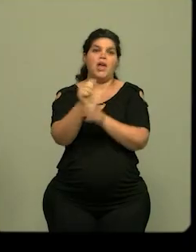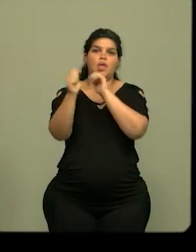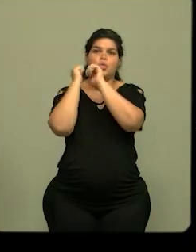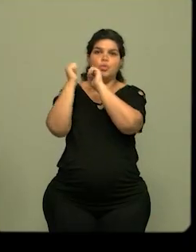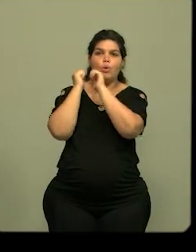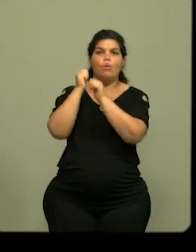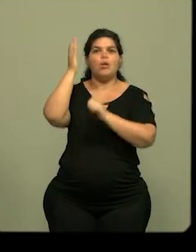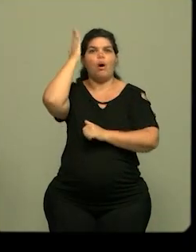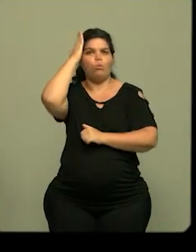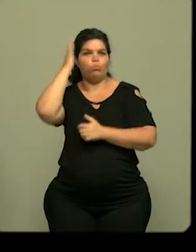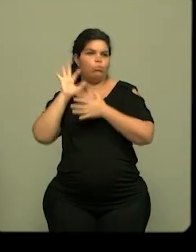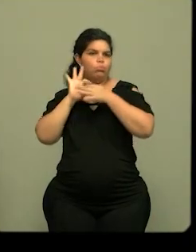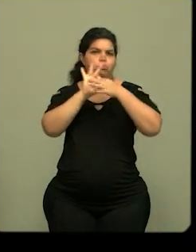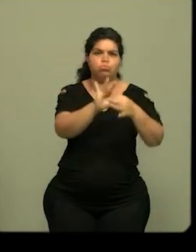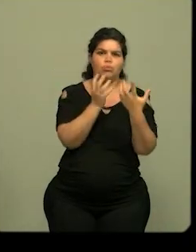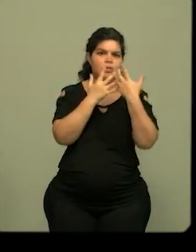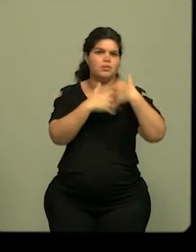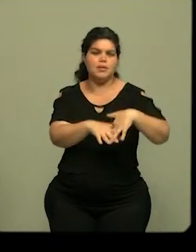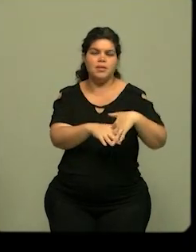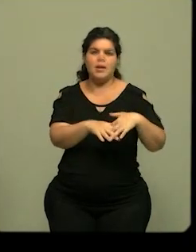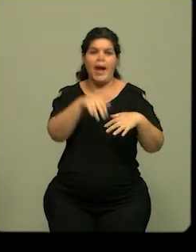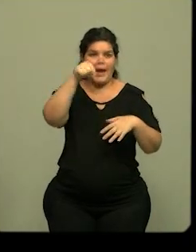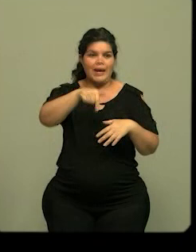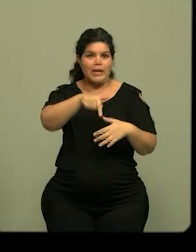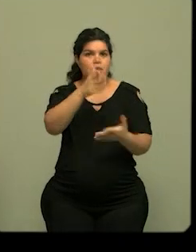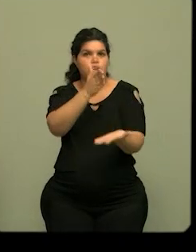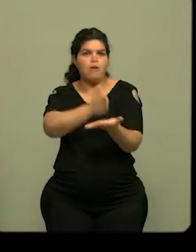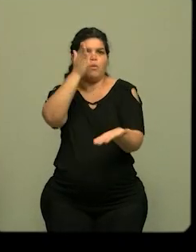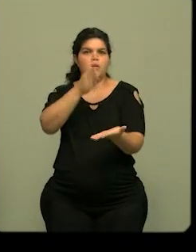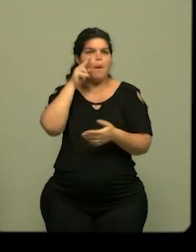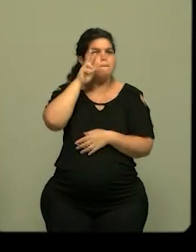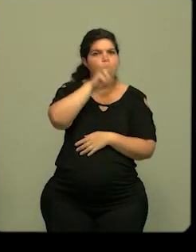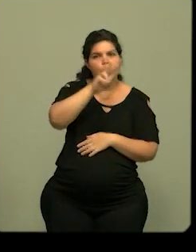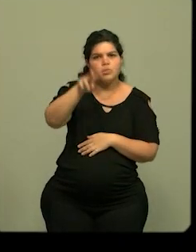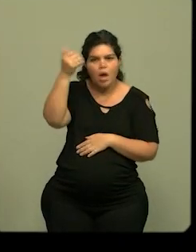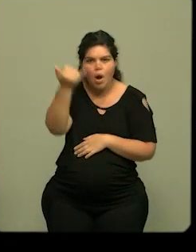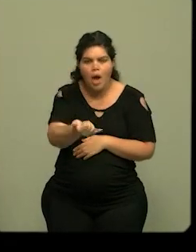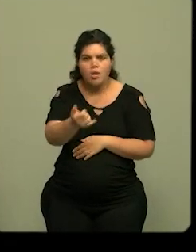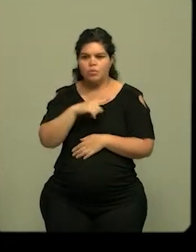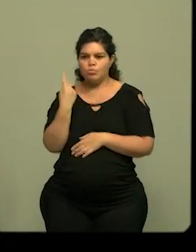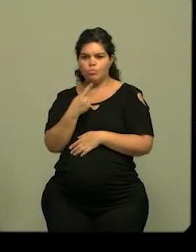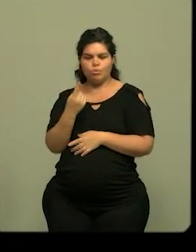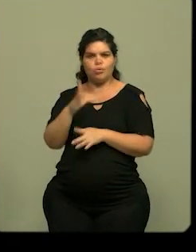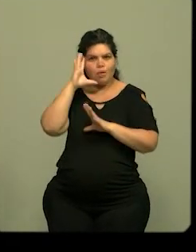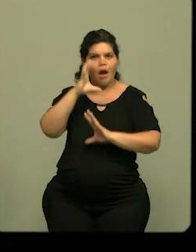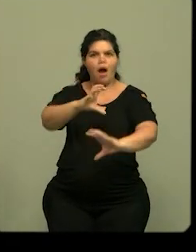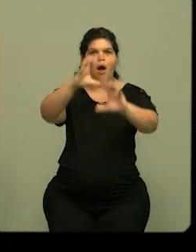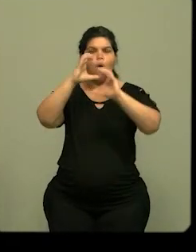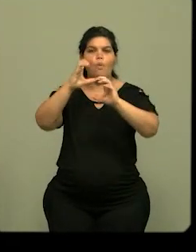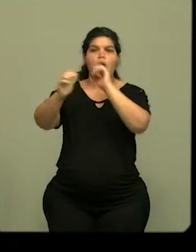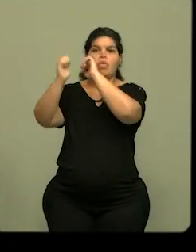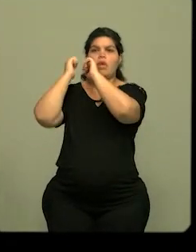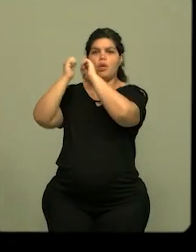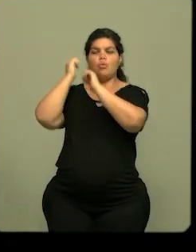cultura. De hecho, hemos venido a esta misma facultad, al museo, y tiene que ver un poco con eso, ¿no? Con descubrir o redescubrir eso que es